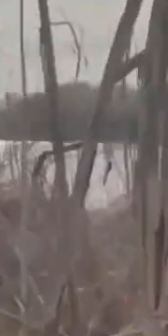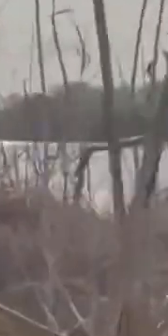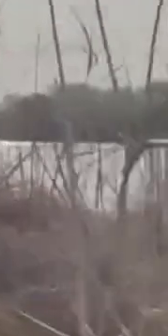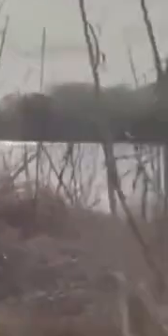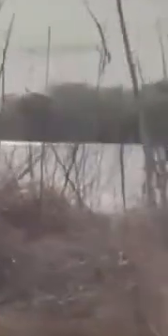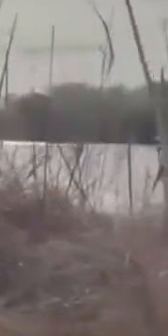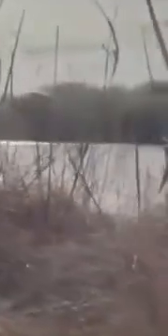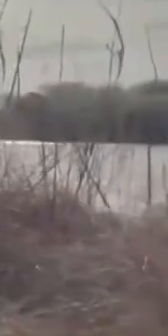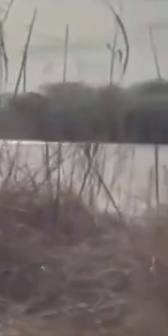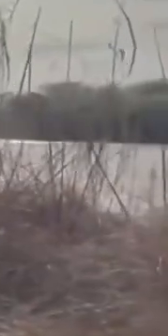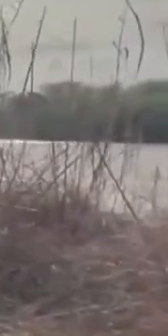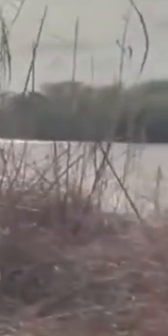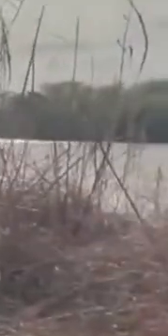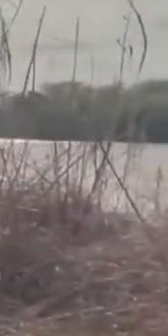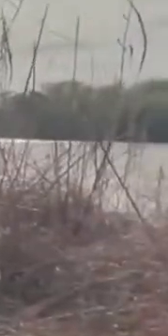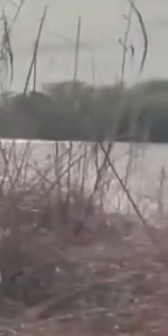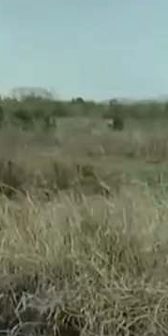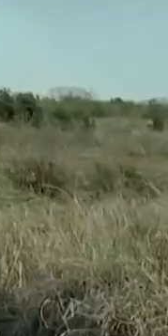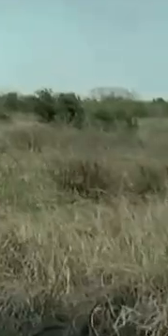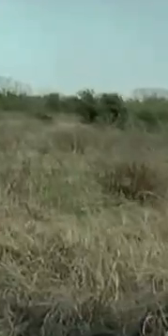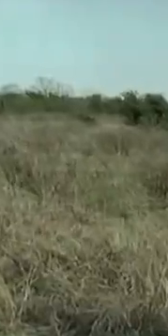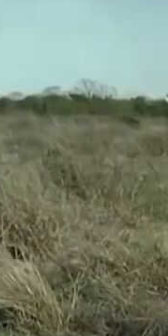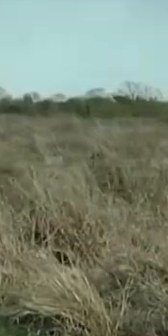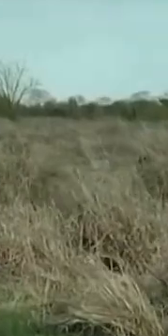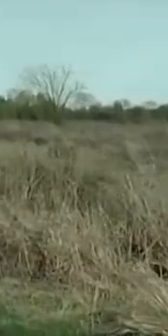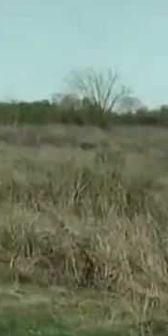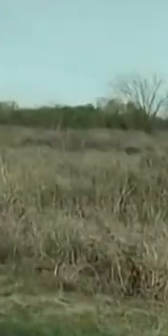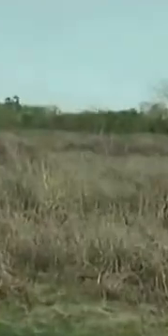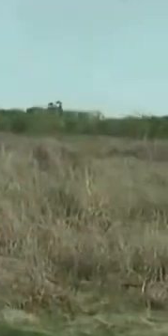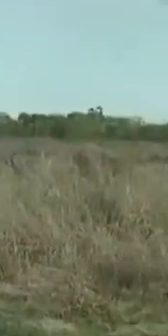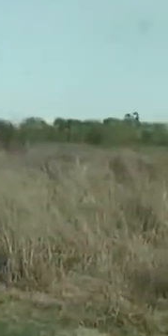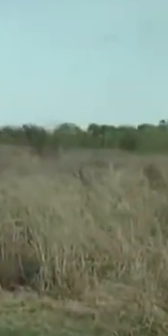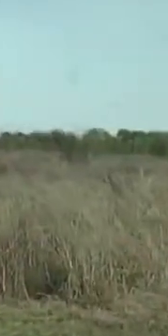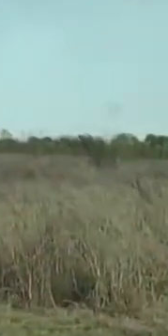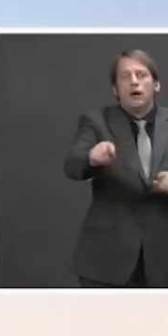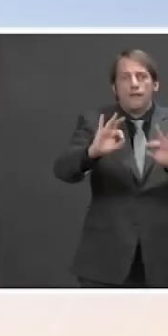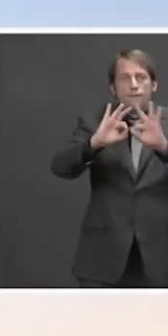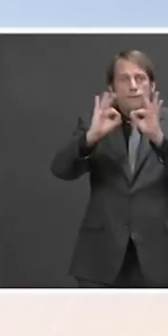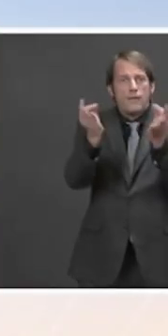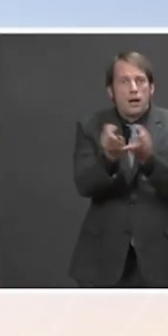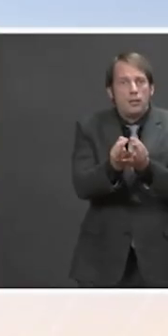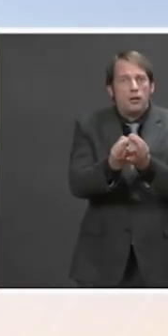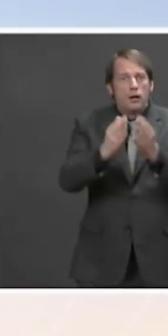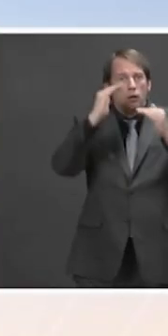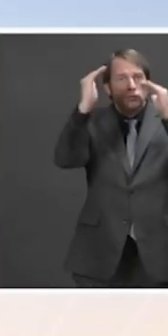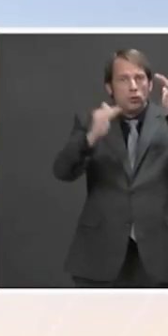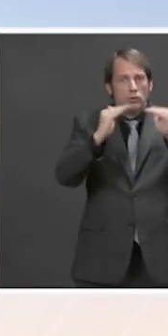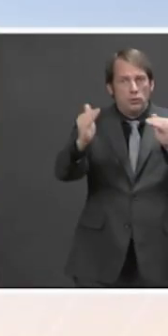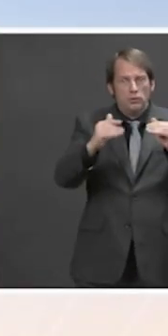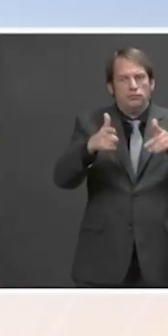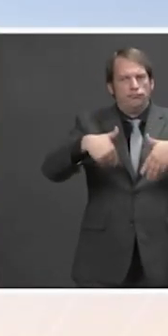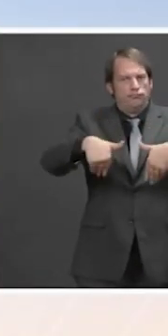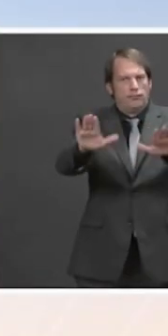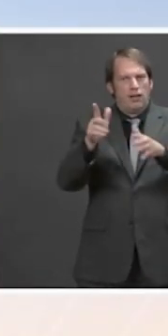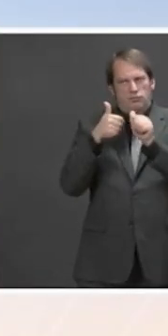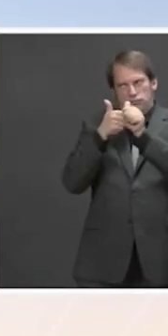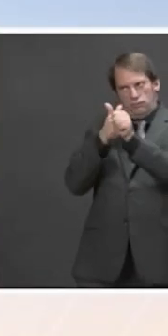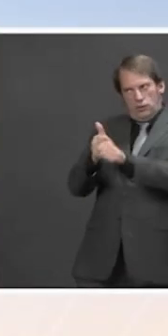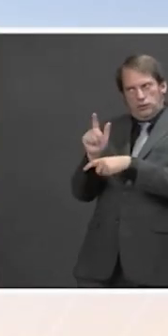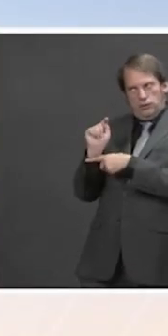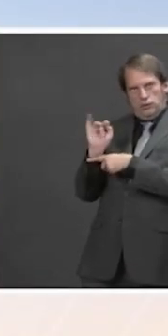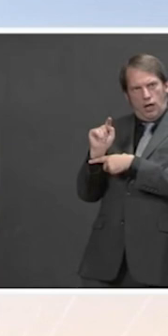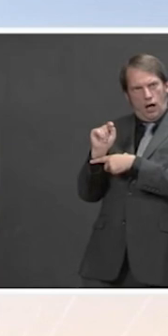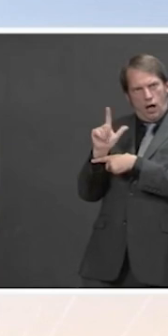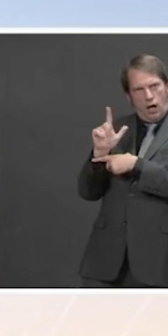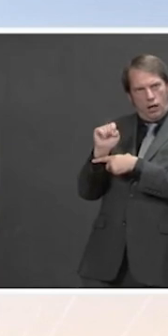una vez identificados y liberados sin tener nunca una cita en un tribunal en enero en las circunstancias estrechas en las que